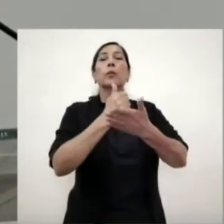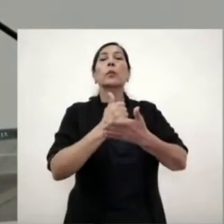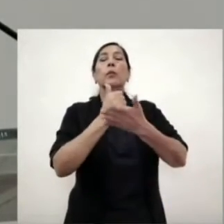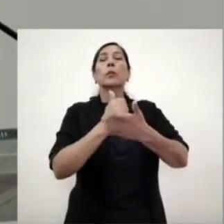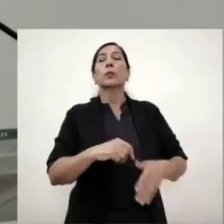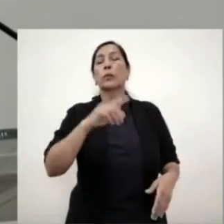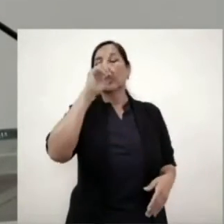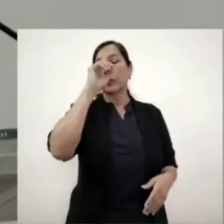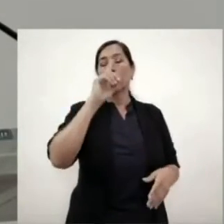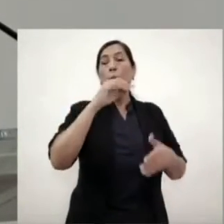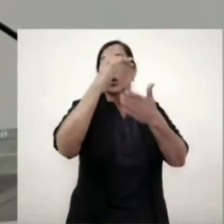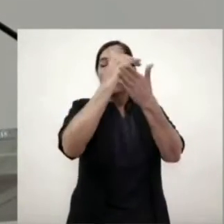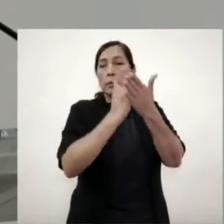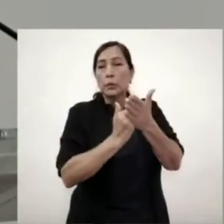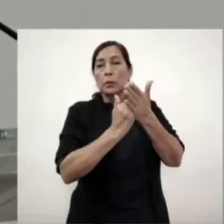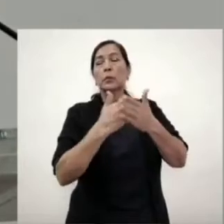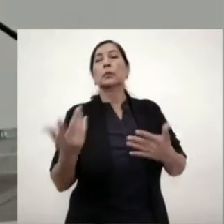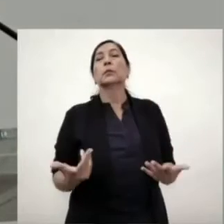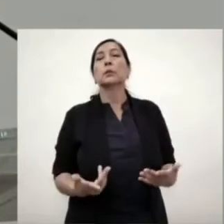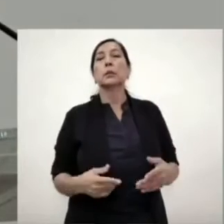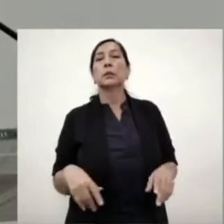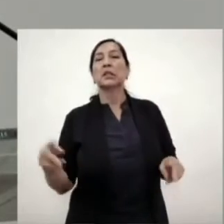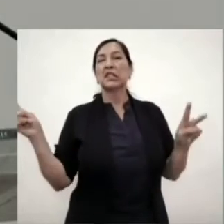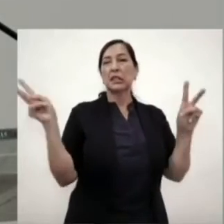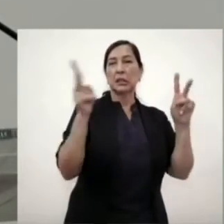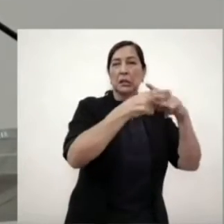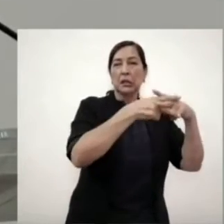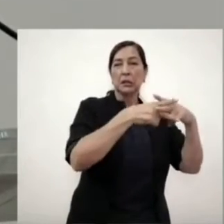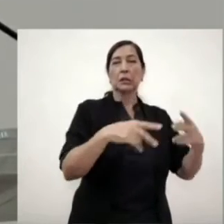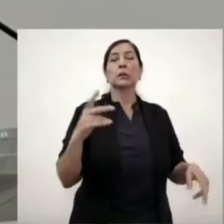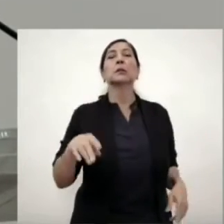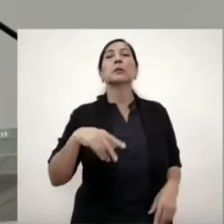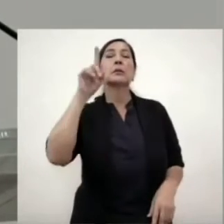también todo el año. Eso sí, son recursos que se ejercen